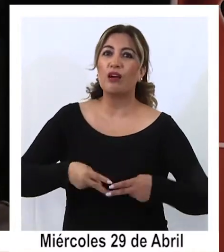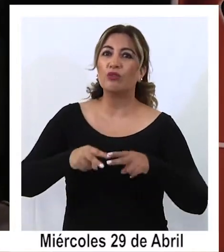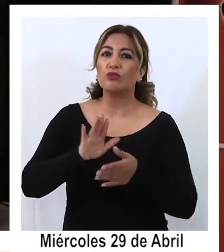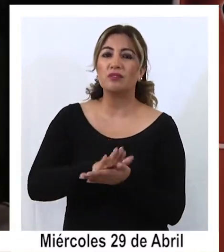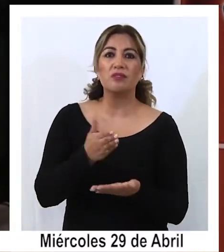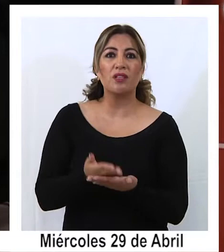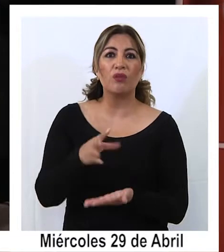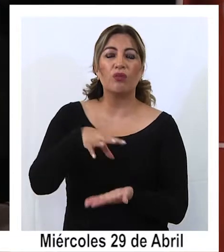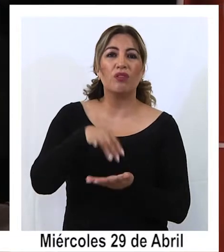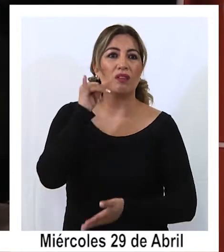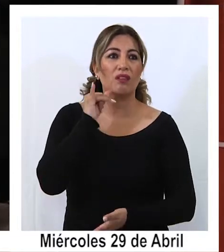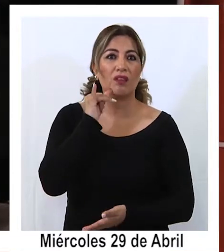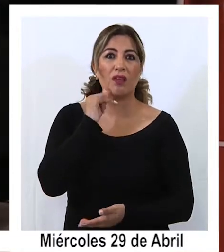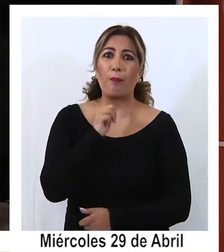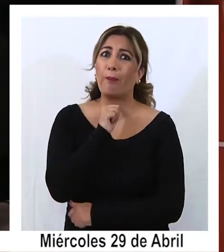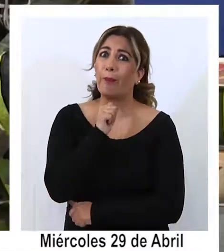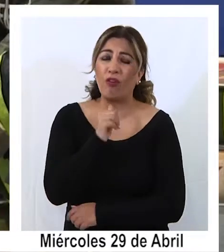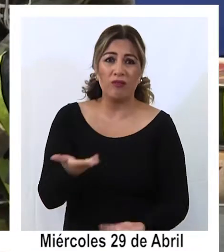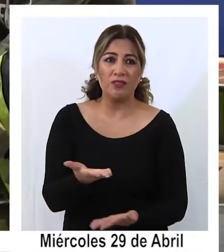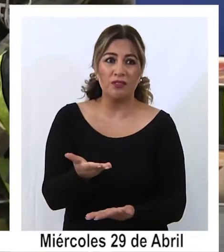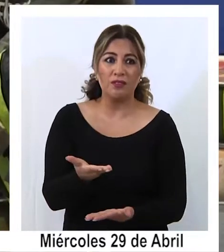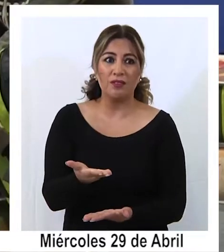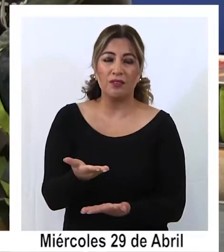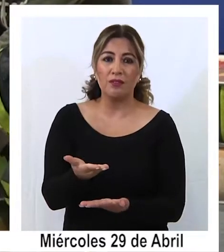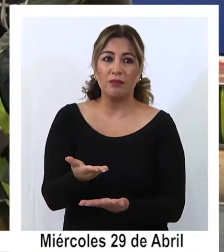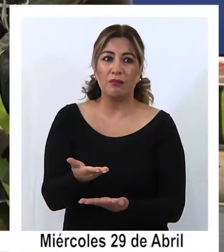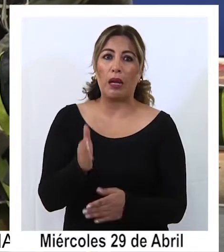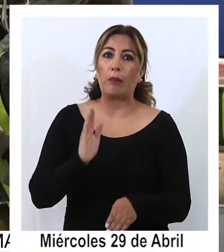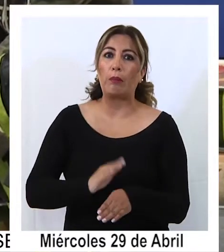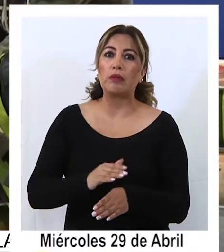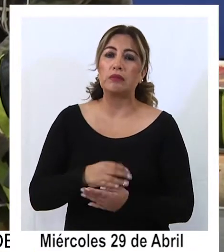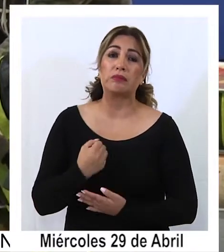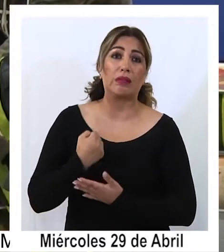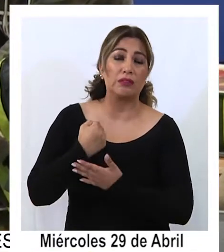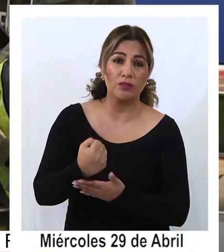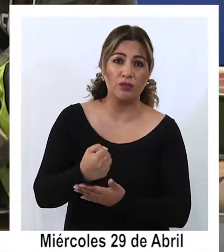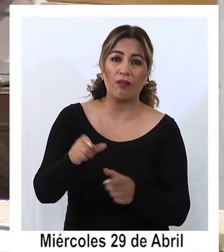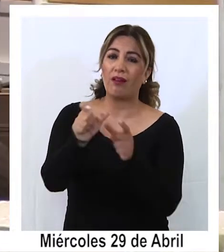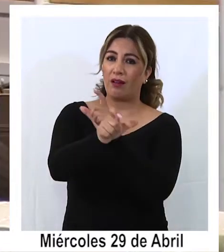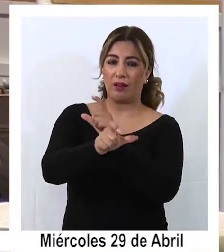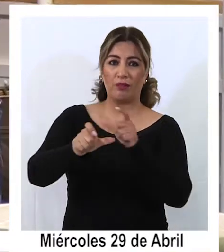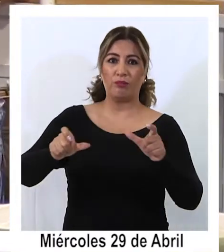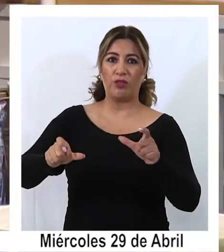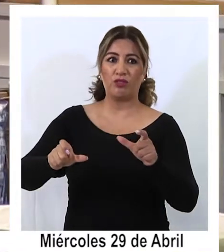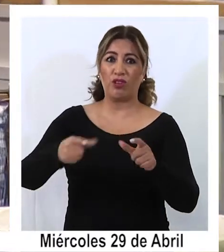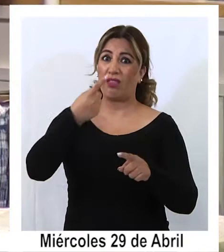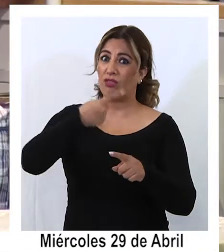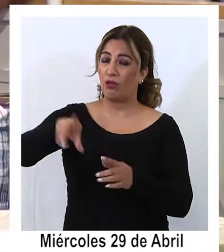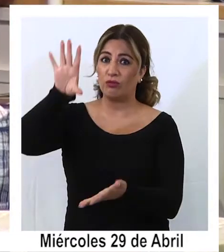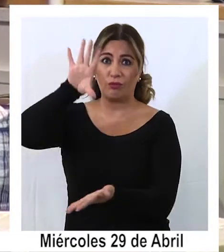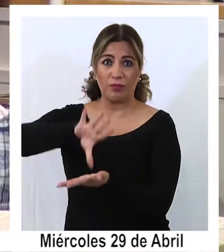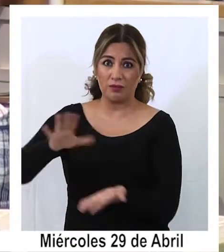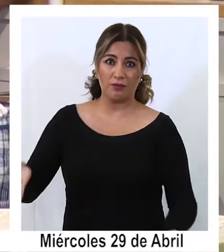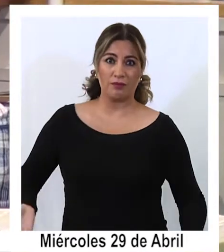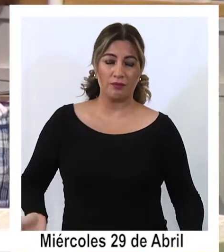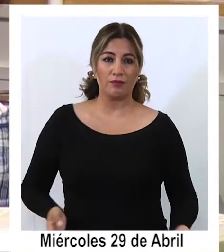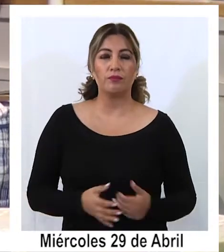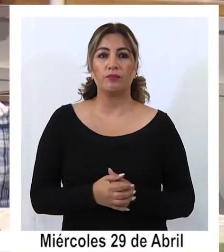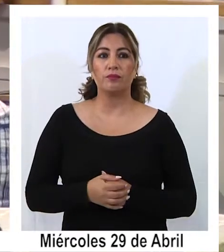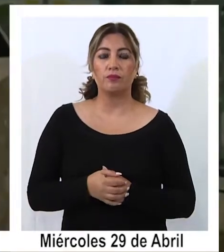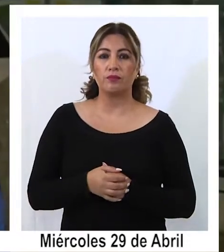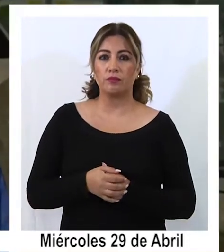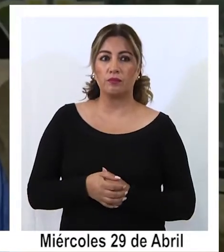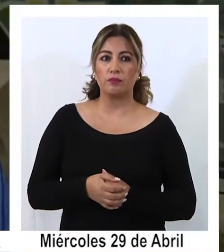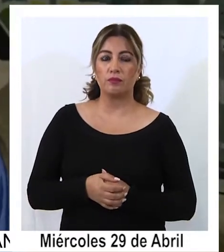sanitaria local es precaria como para andar prestando auxilio a personas ajenas a la región. ¿Cómo van